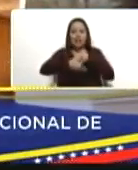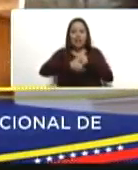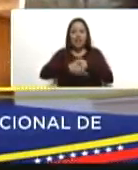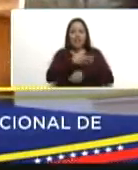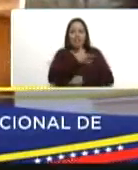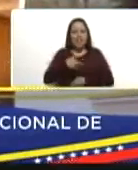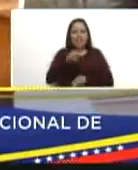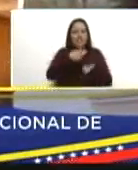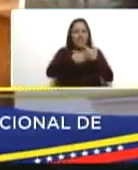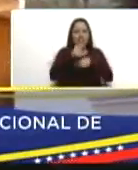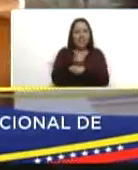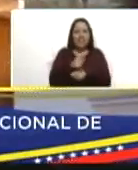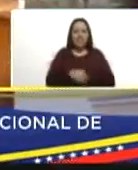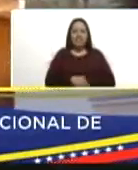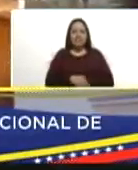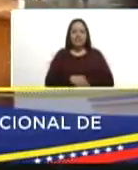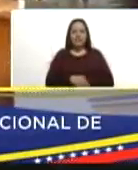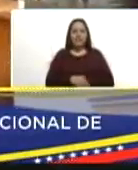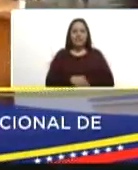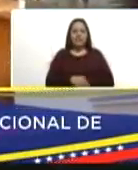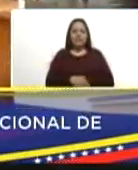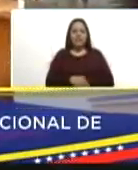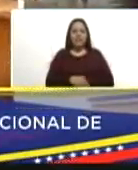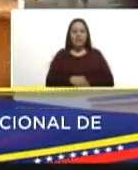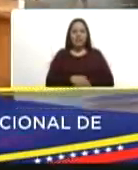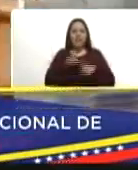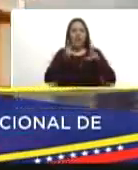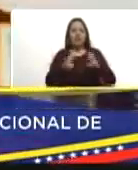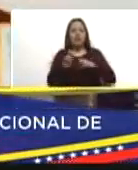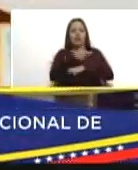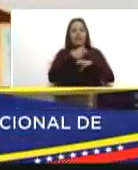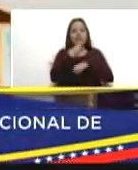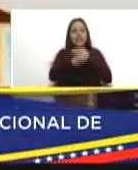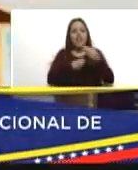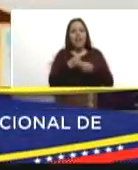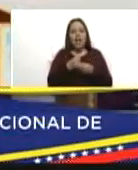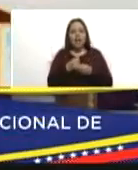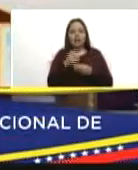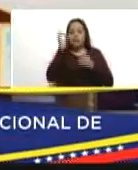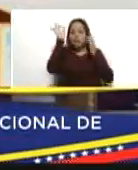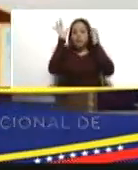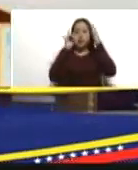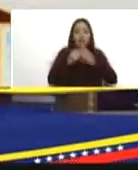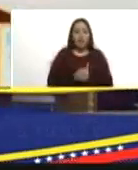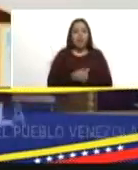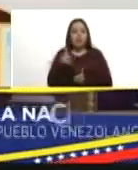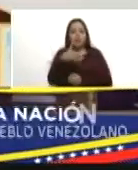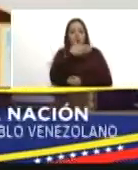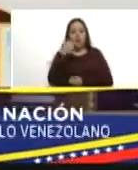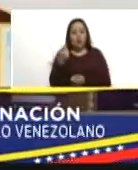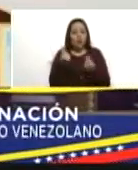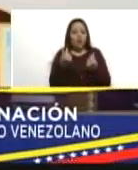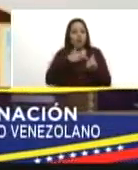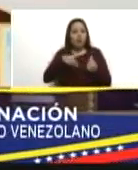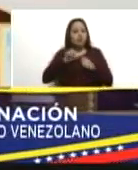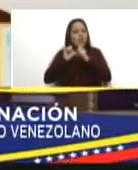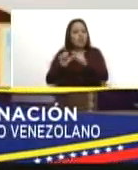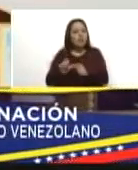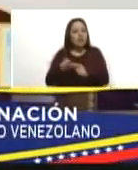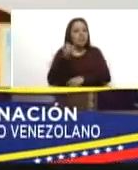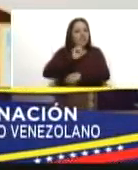estado nace por generación espontánea la prosperidad y el progreso nosotros seguimos defendiendo la